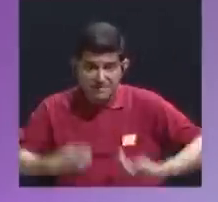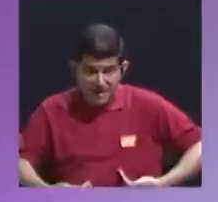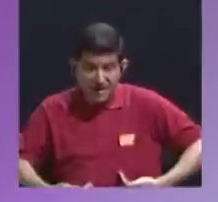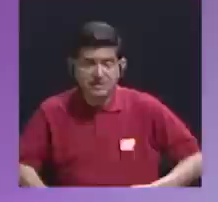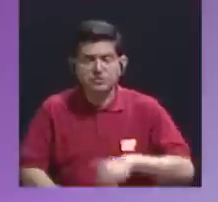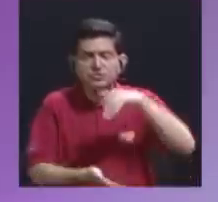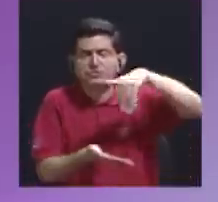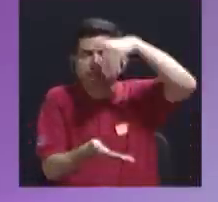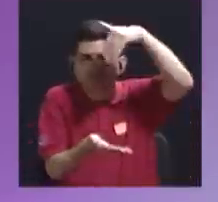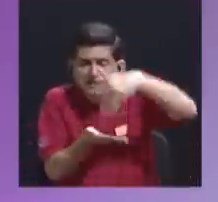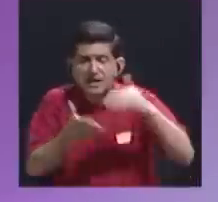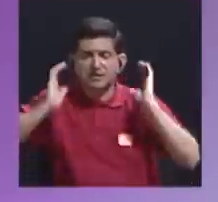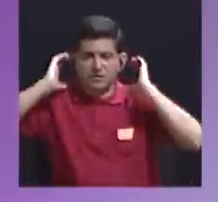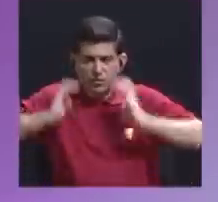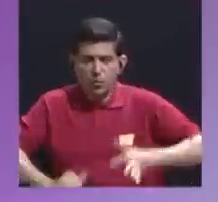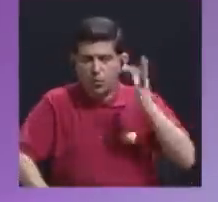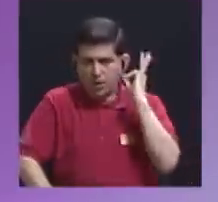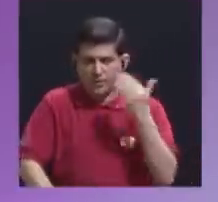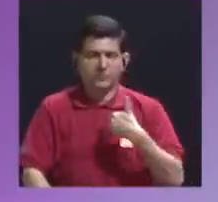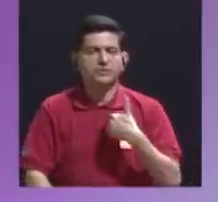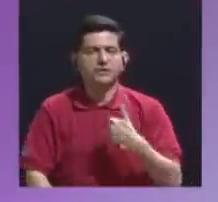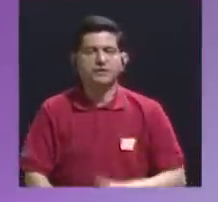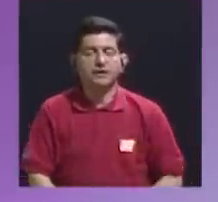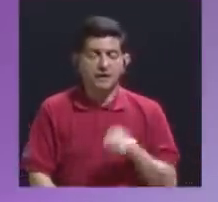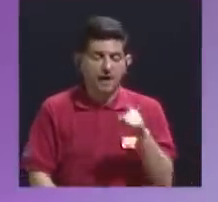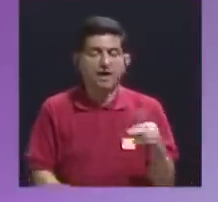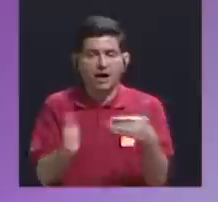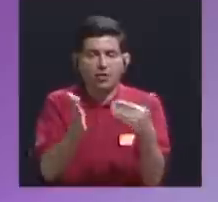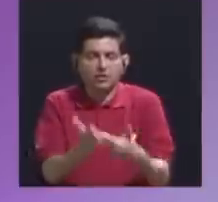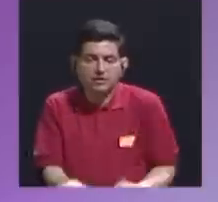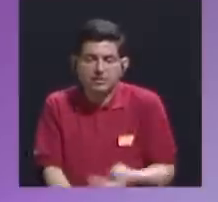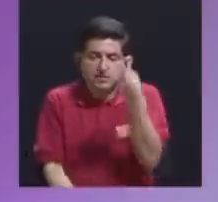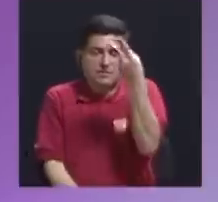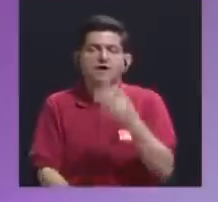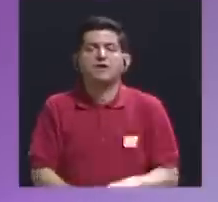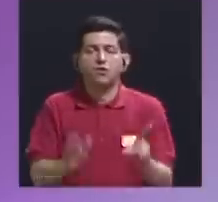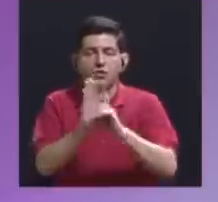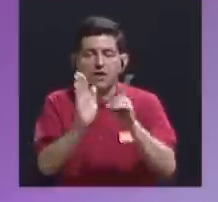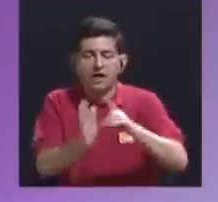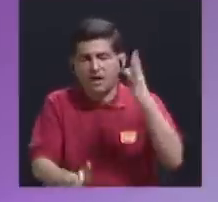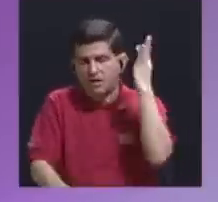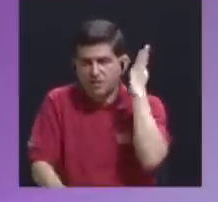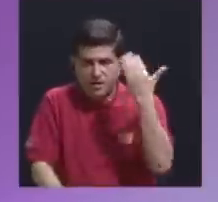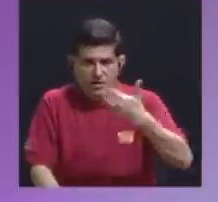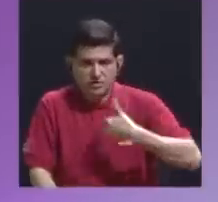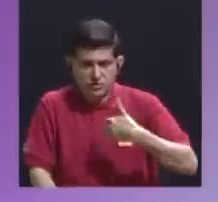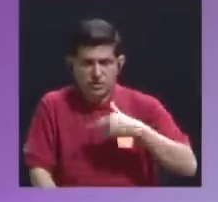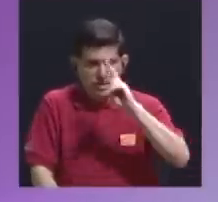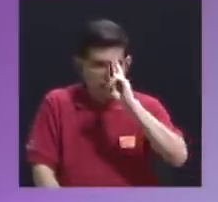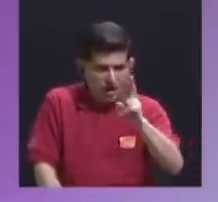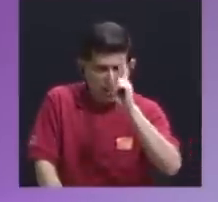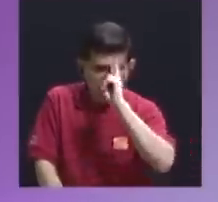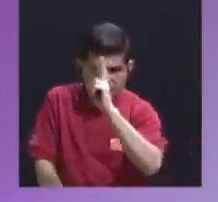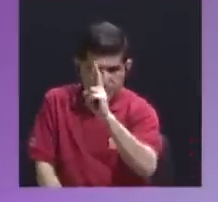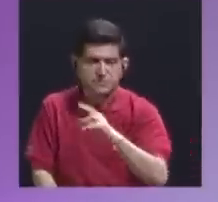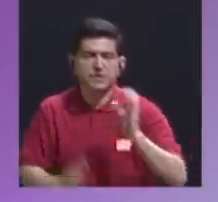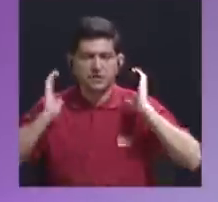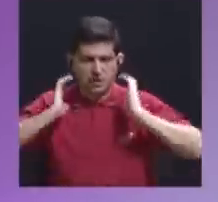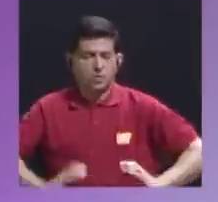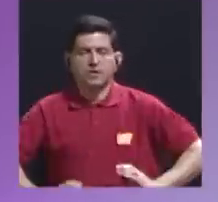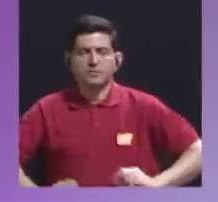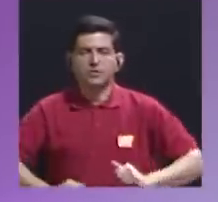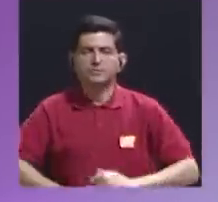central el cuerpo de las mujeres entonces acá se sabe criticando también el derecho a las mujeres a que se le respete el